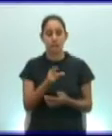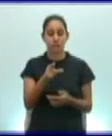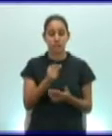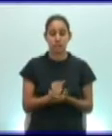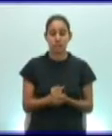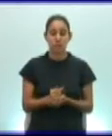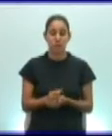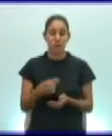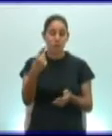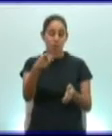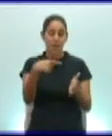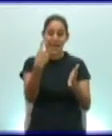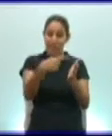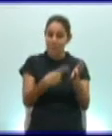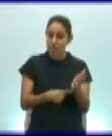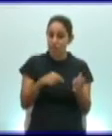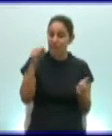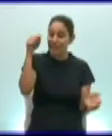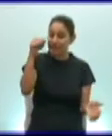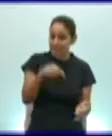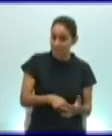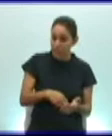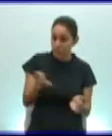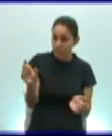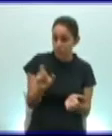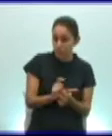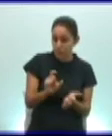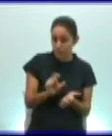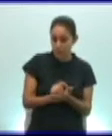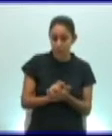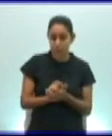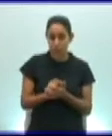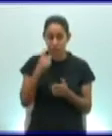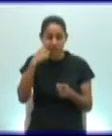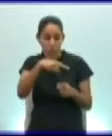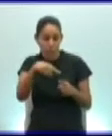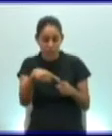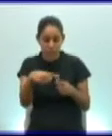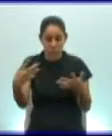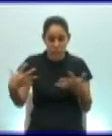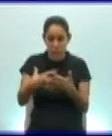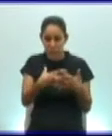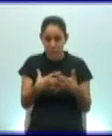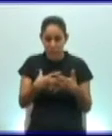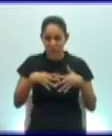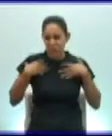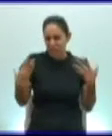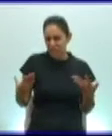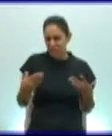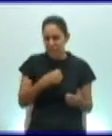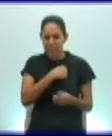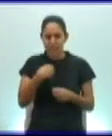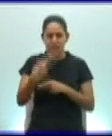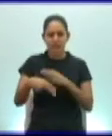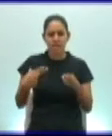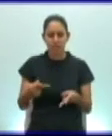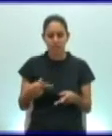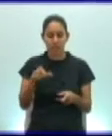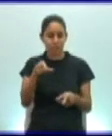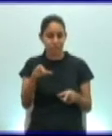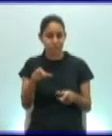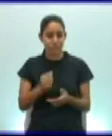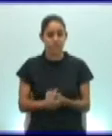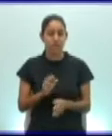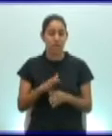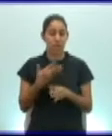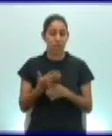que están en su libro de texto que nos van diciendo, primero, el objetivo norteamericano con esta invasión, pero en segundo lugar, la posición del